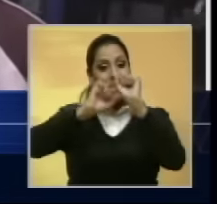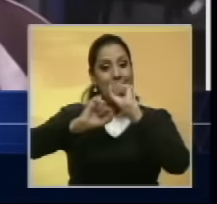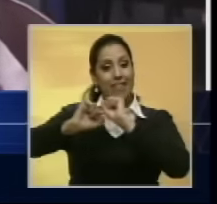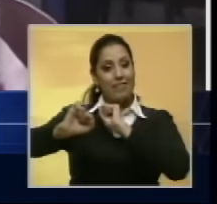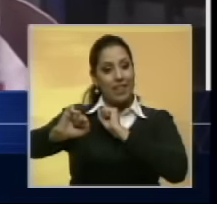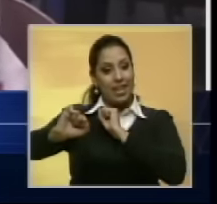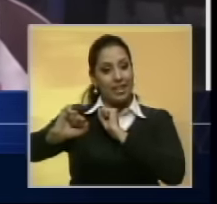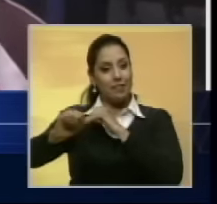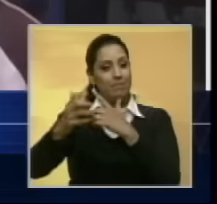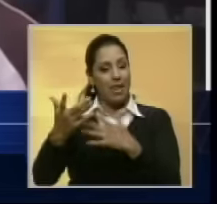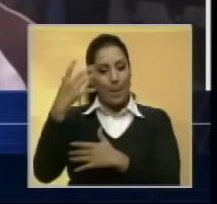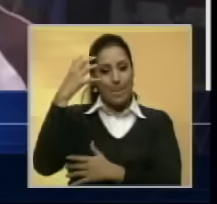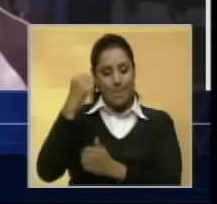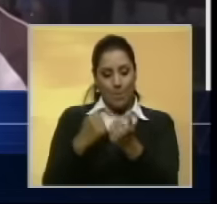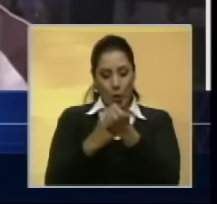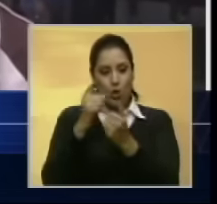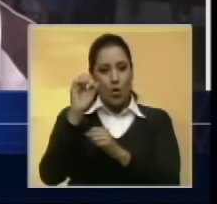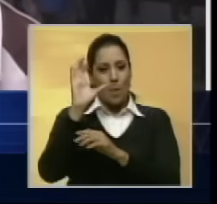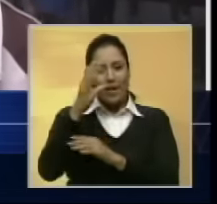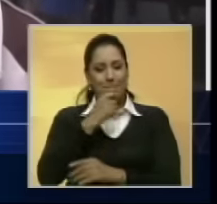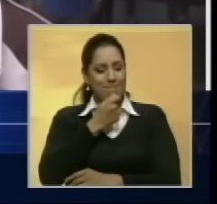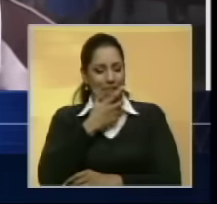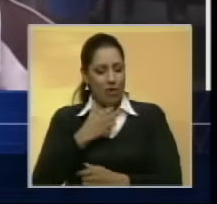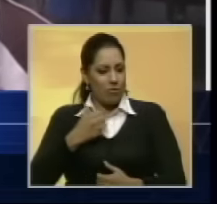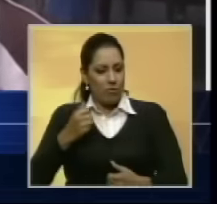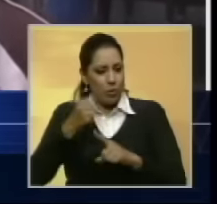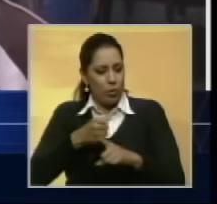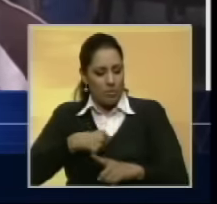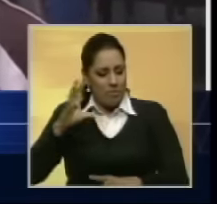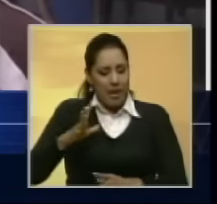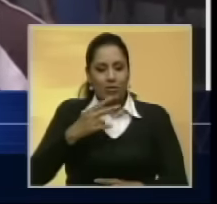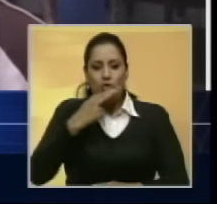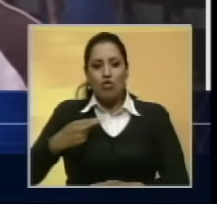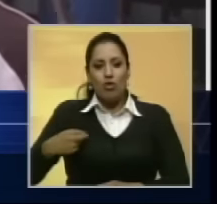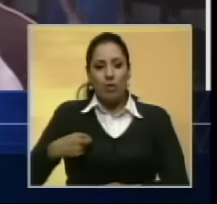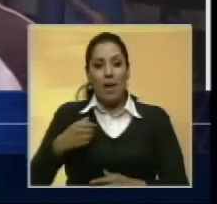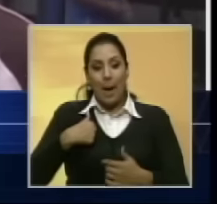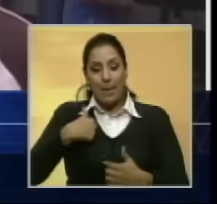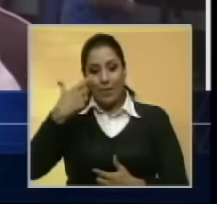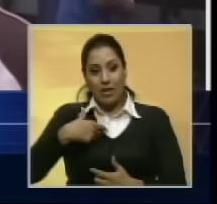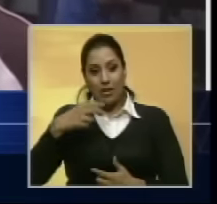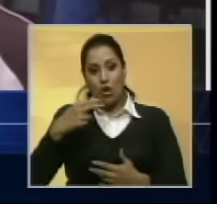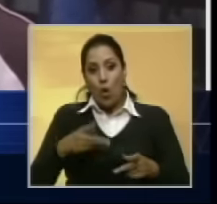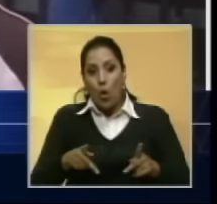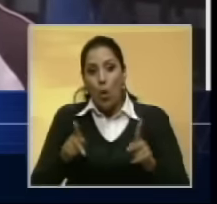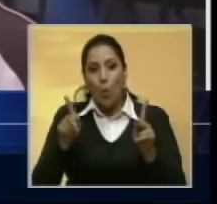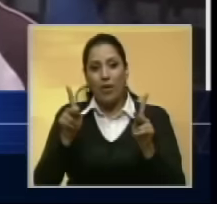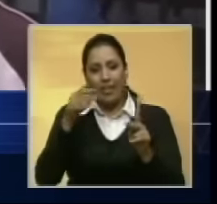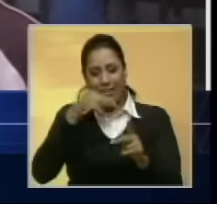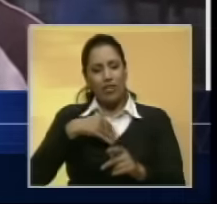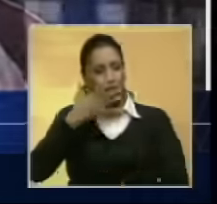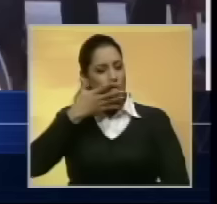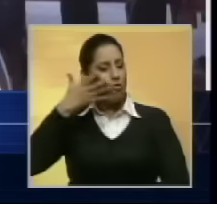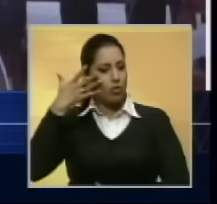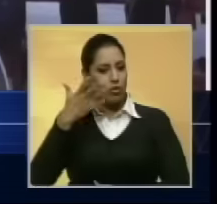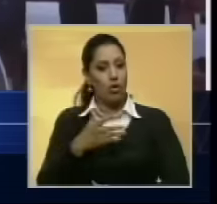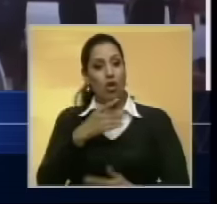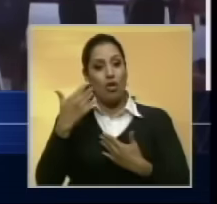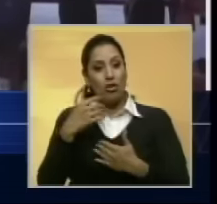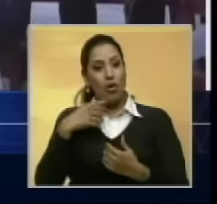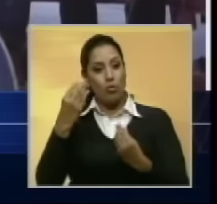defendiendo su país, es lo más bello para todo atleta. Me tocó esta oportunidad a mí, la verdad que bastante orgulloso.